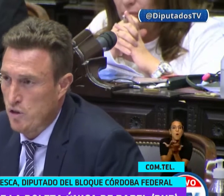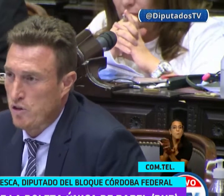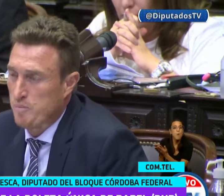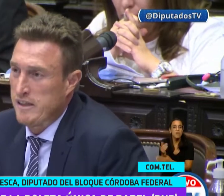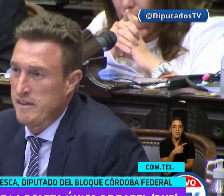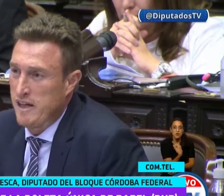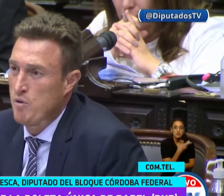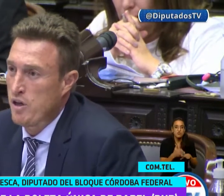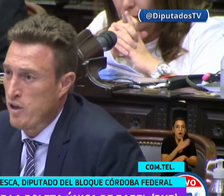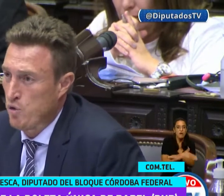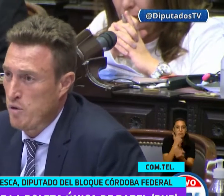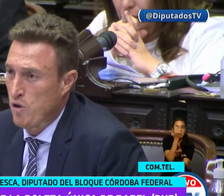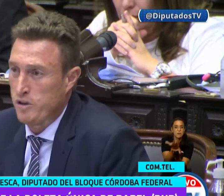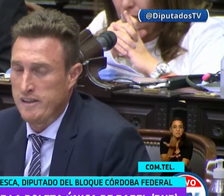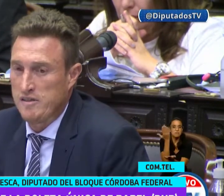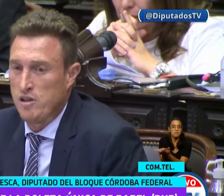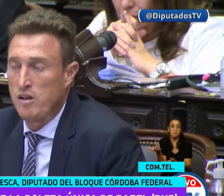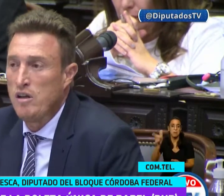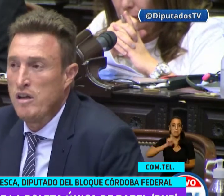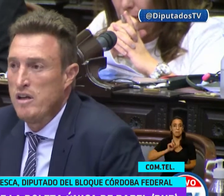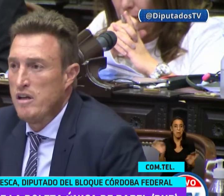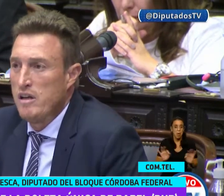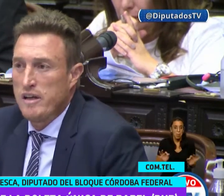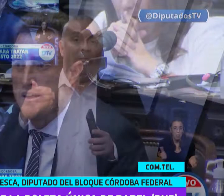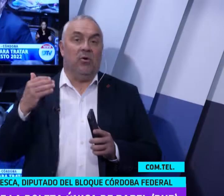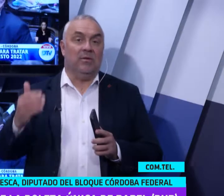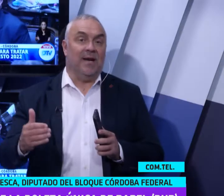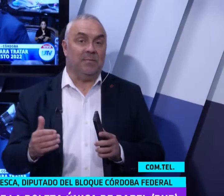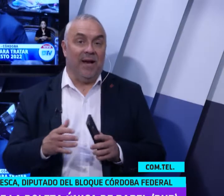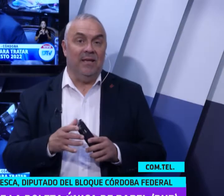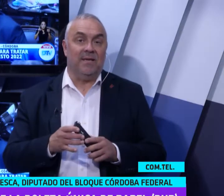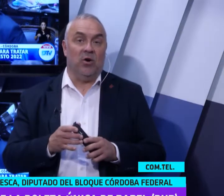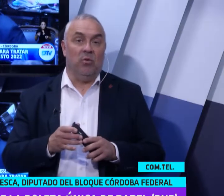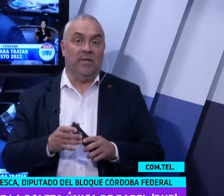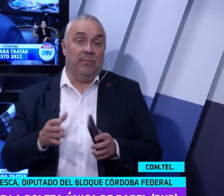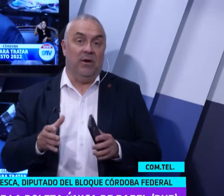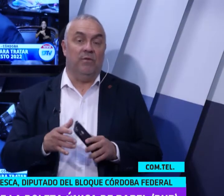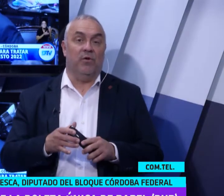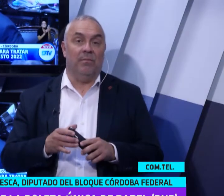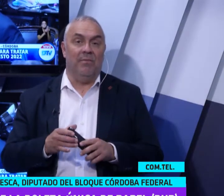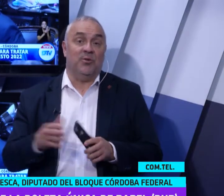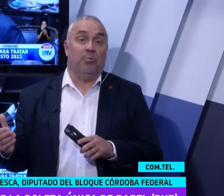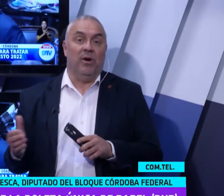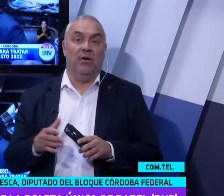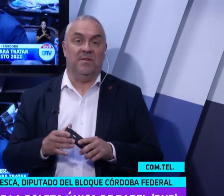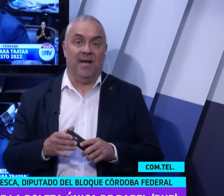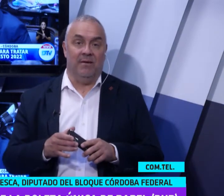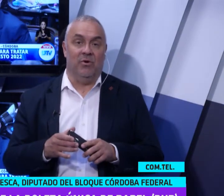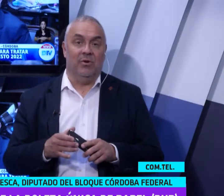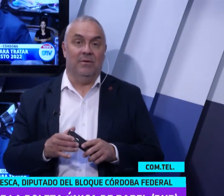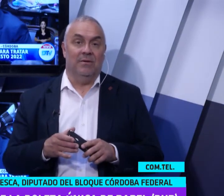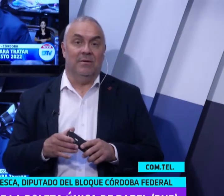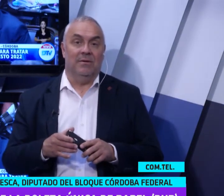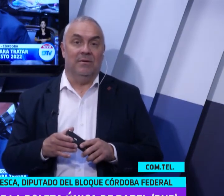de Senadores. ¿Por qué si es un sistema, diputado, que permite una mejor transparencia, como usted bien lo informaba, se opone el